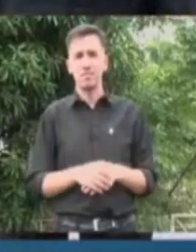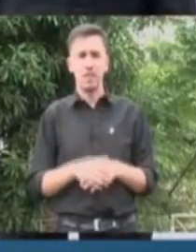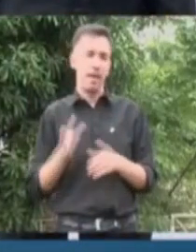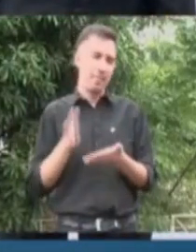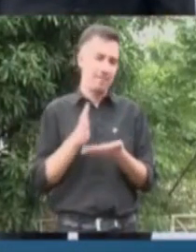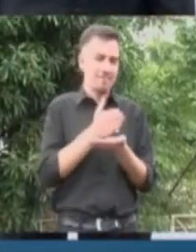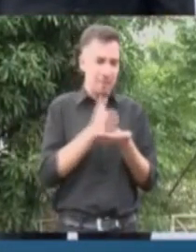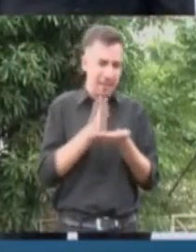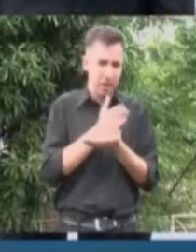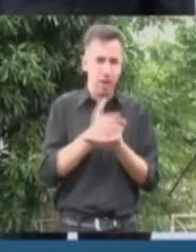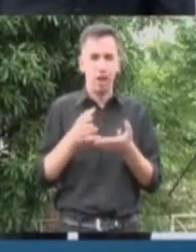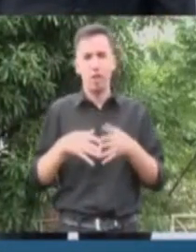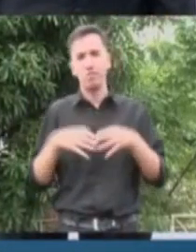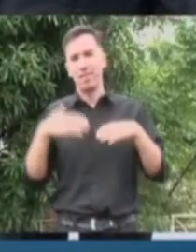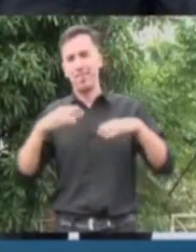el deporte, ¿no?